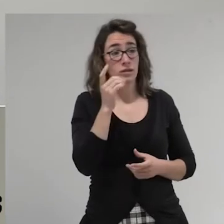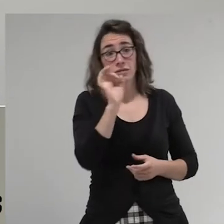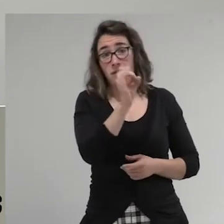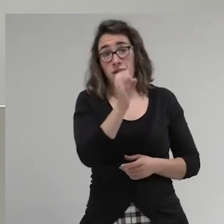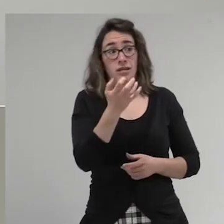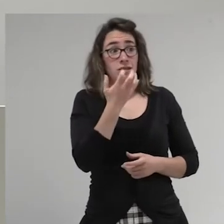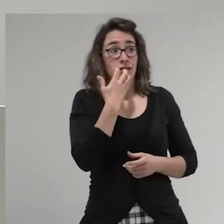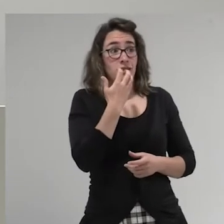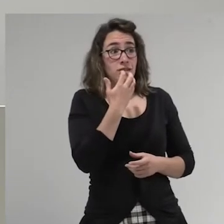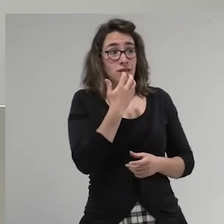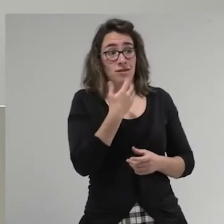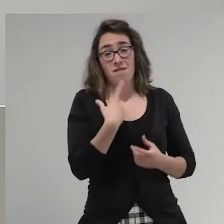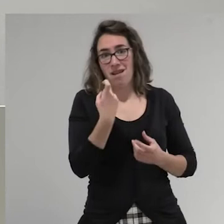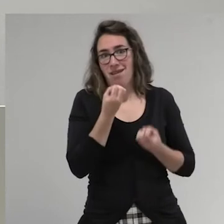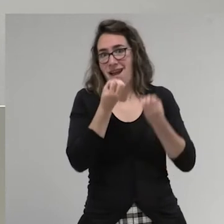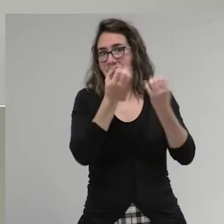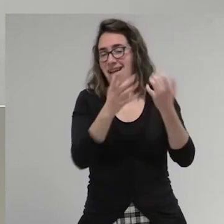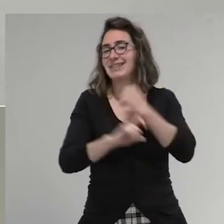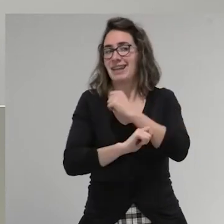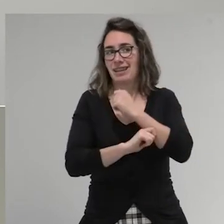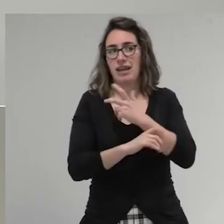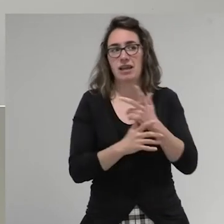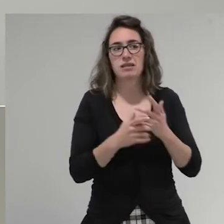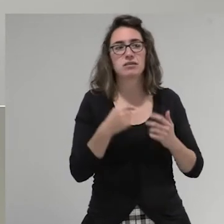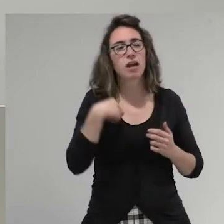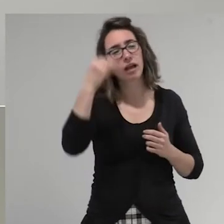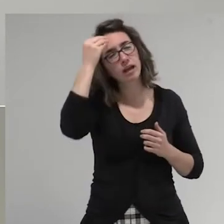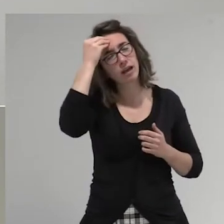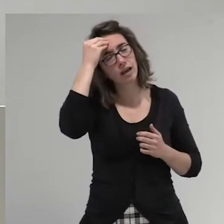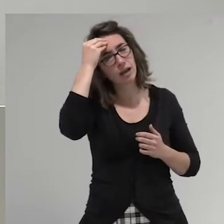eso sino aquí. Pero, o sea, sí que creo que